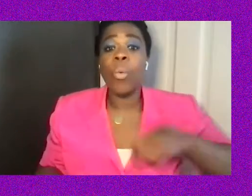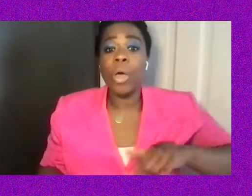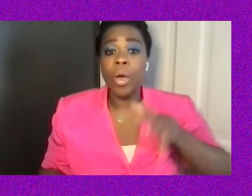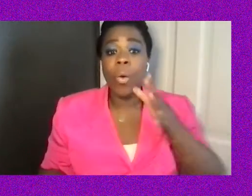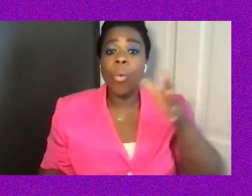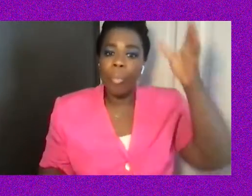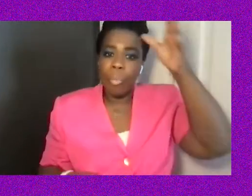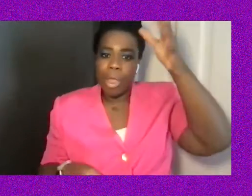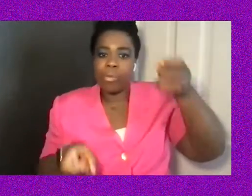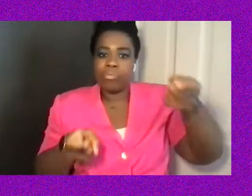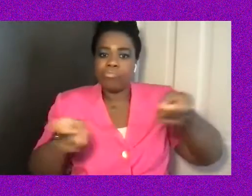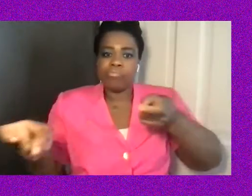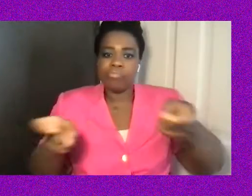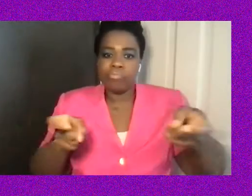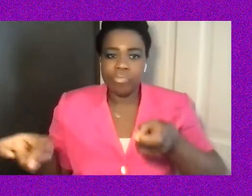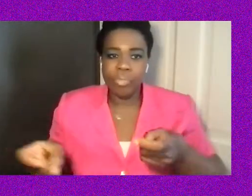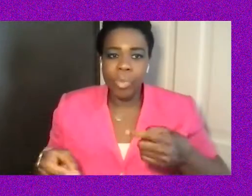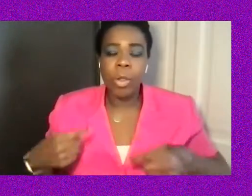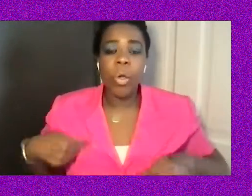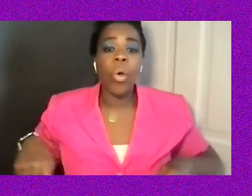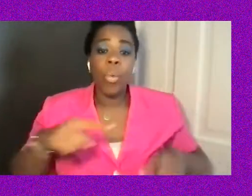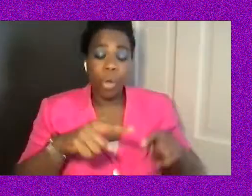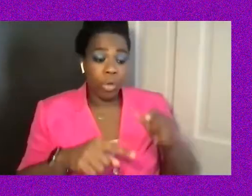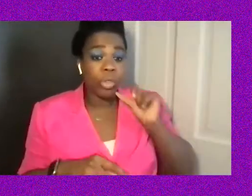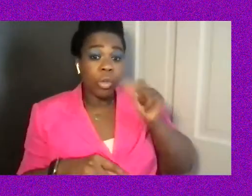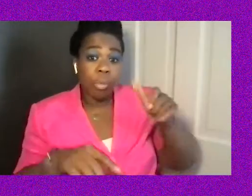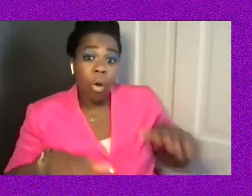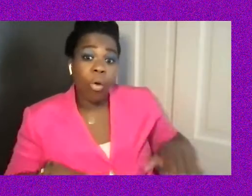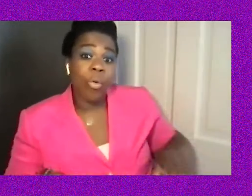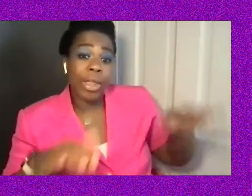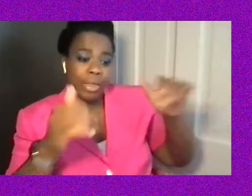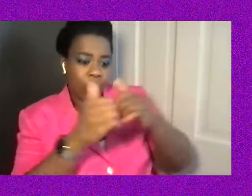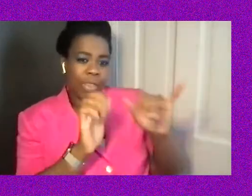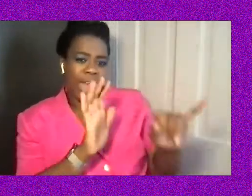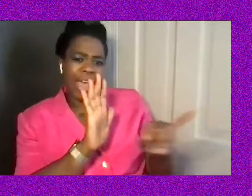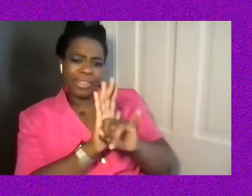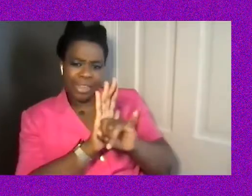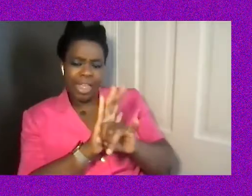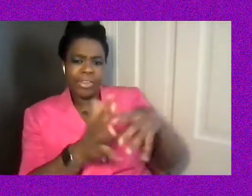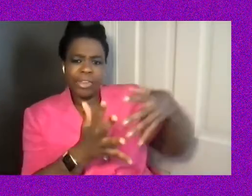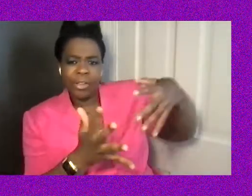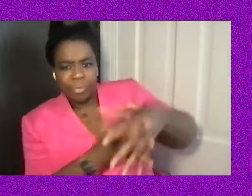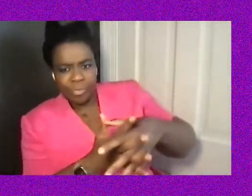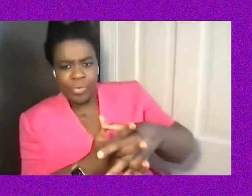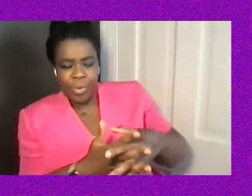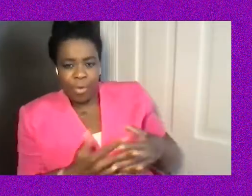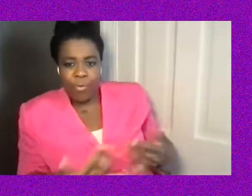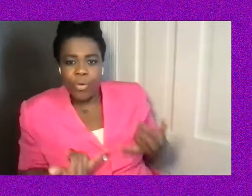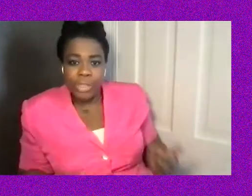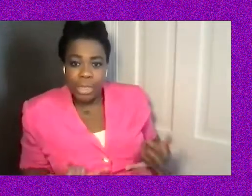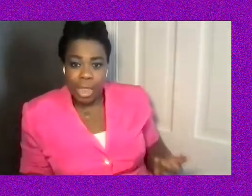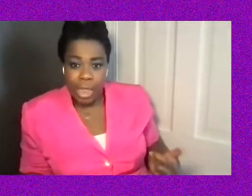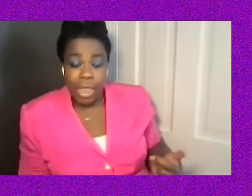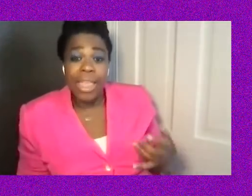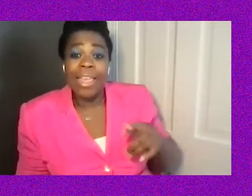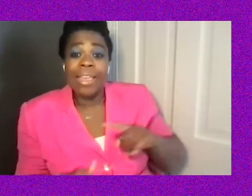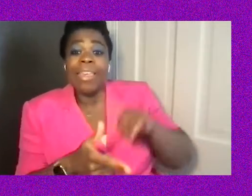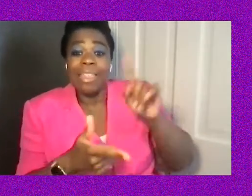cara, porque vamos a ser sus papás del bebé. Vamos a criar el día de mañana con la